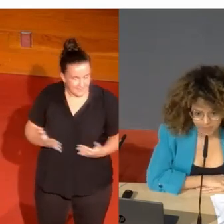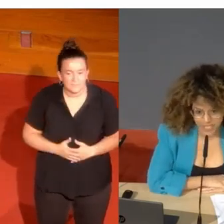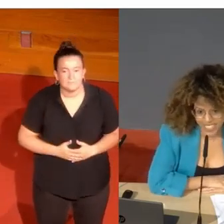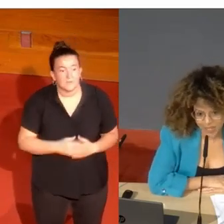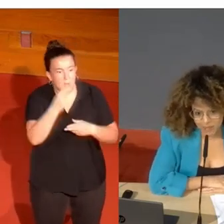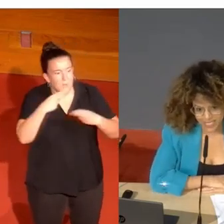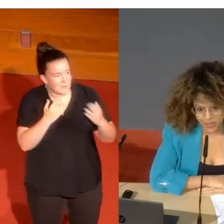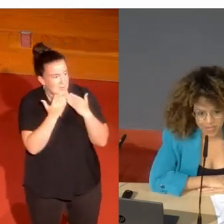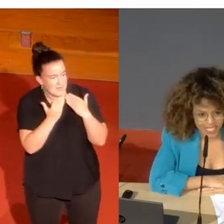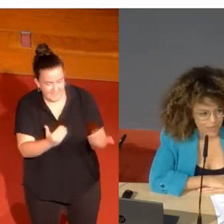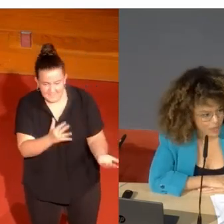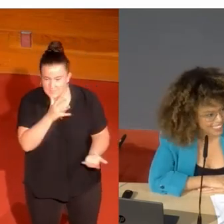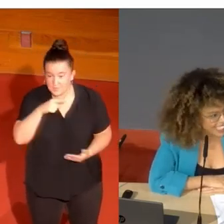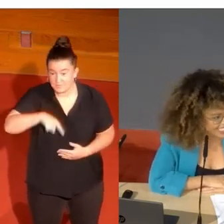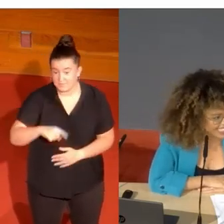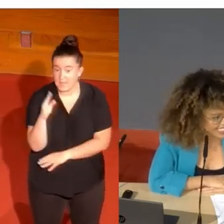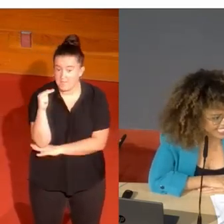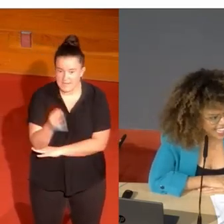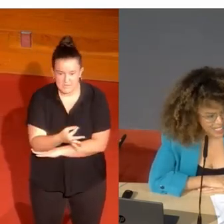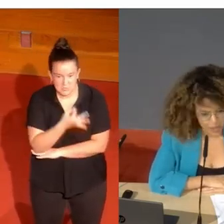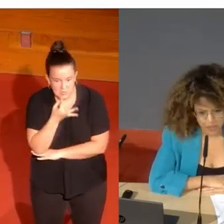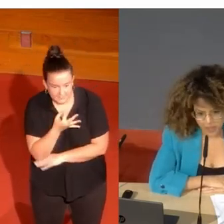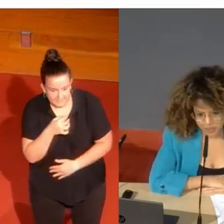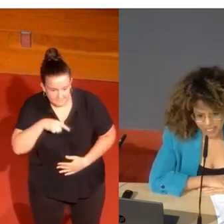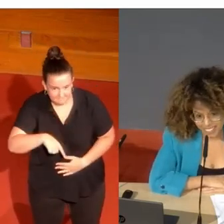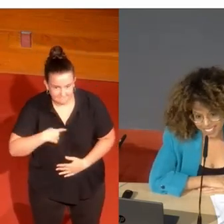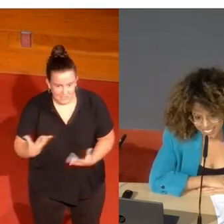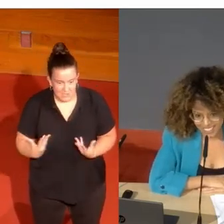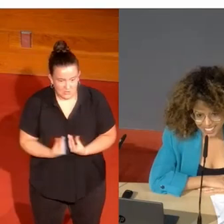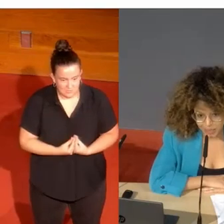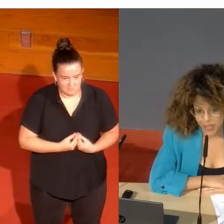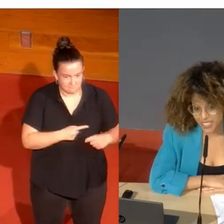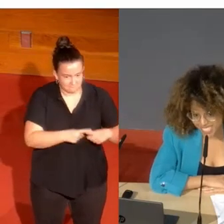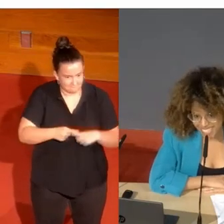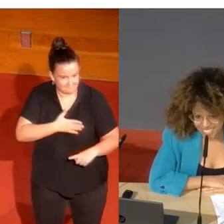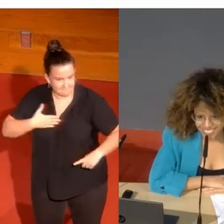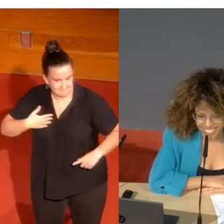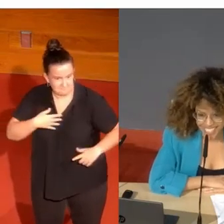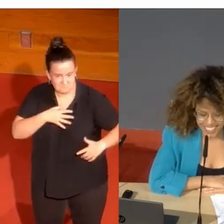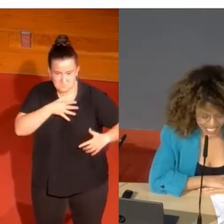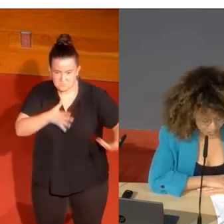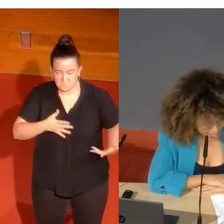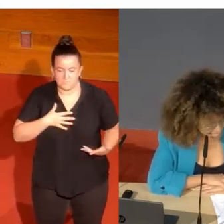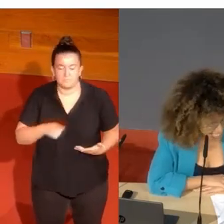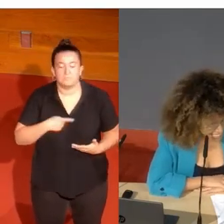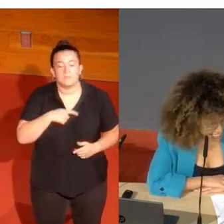público por querer compartir un viernes por la tarde aquí conmigo para hablar de de periodistas